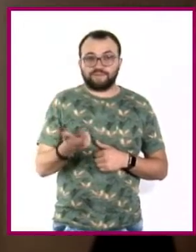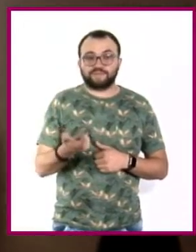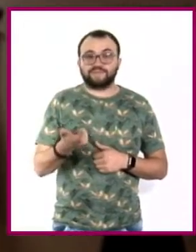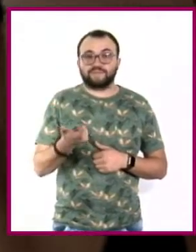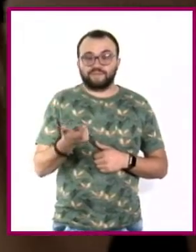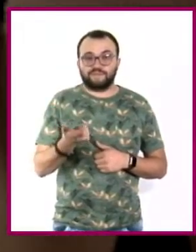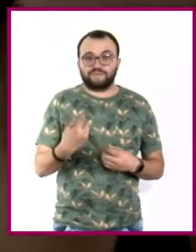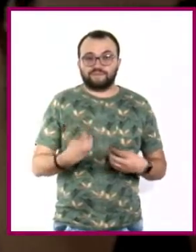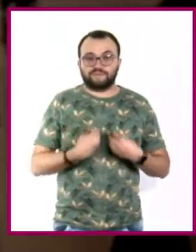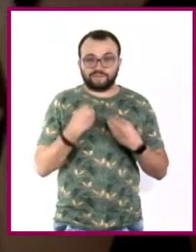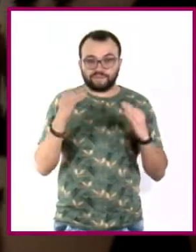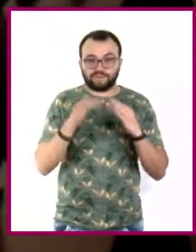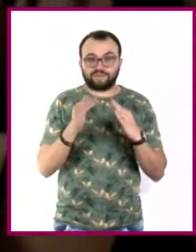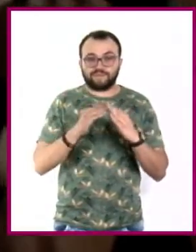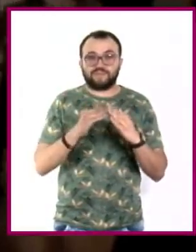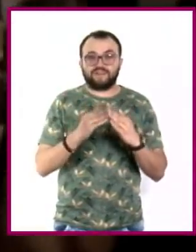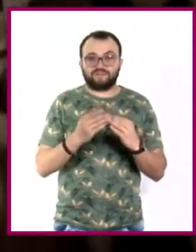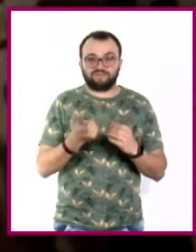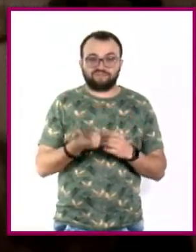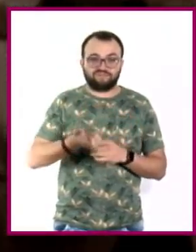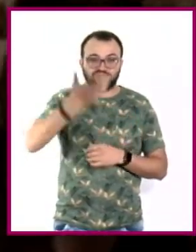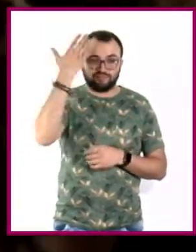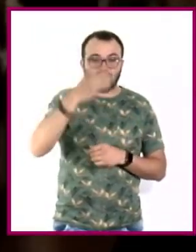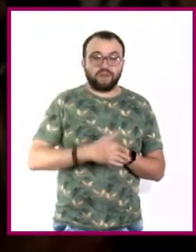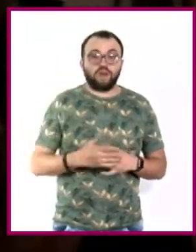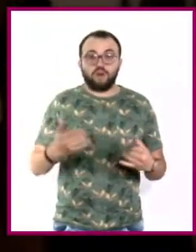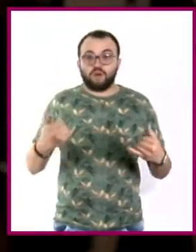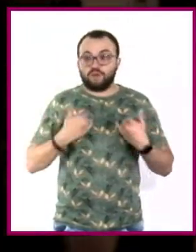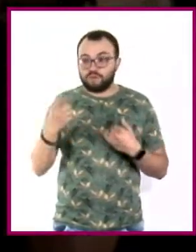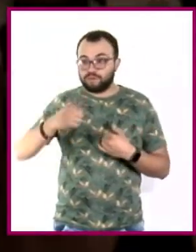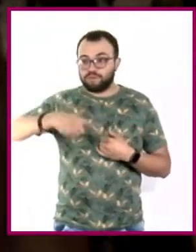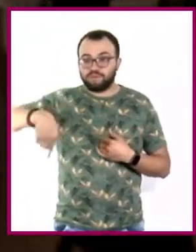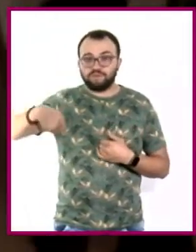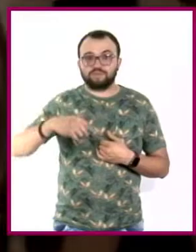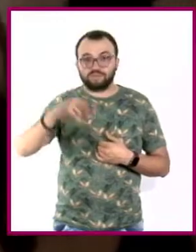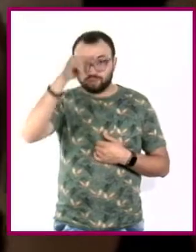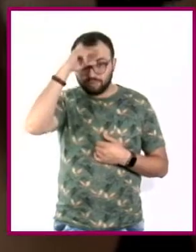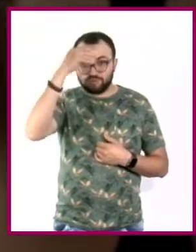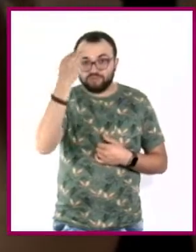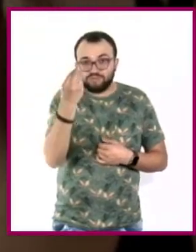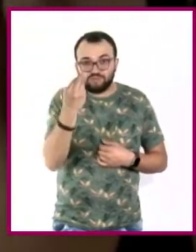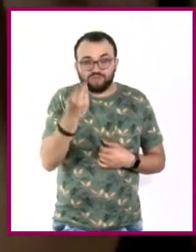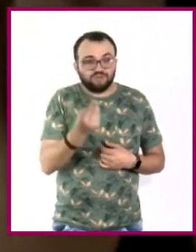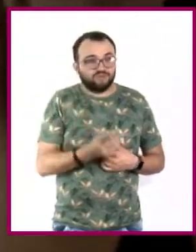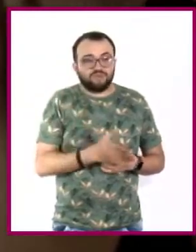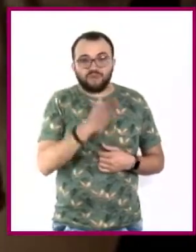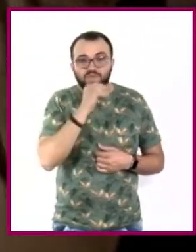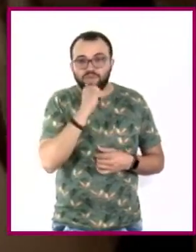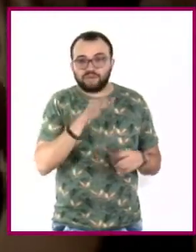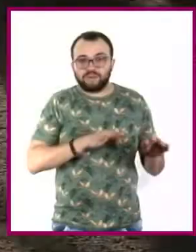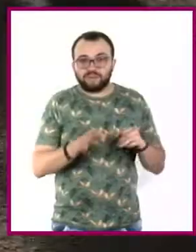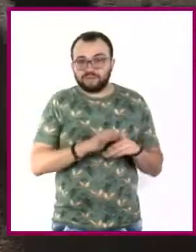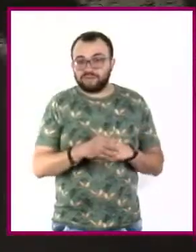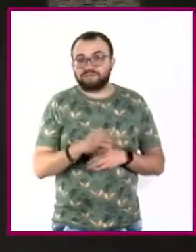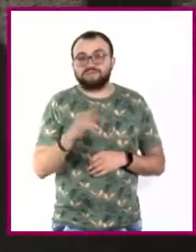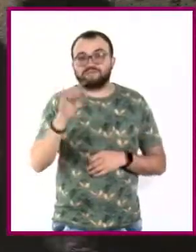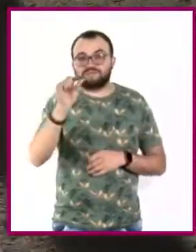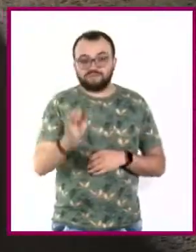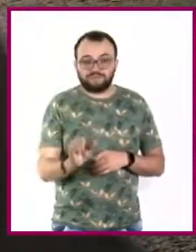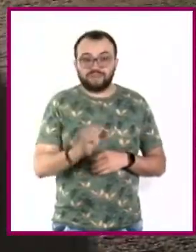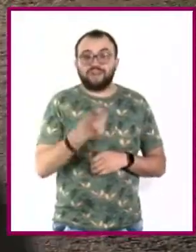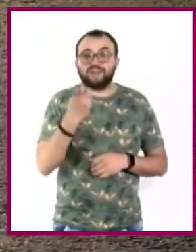alza, jóvenes sobrecalificados y pocas oportunidades laborales generan descontento social que detona